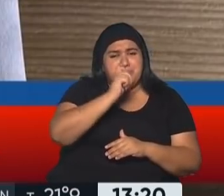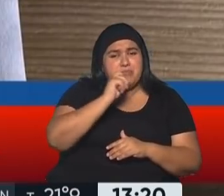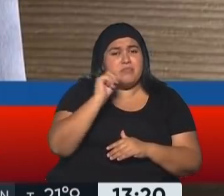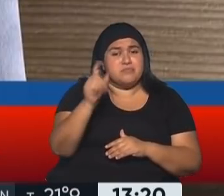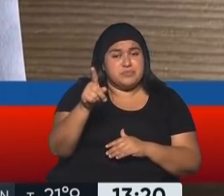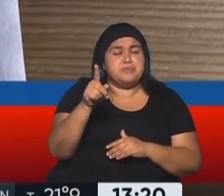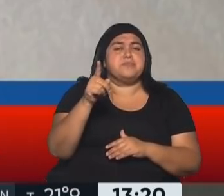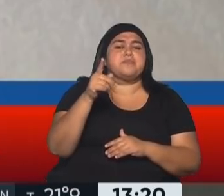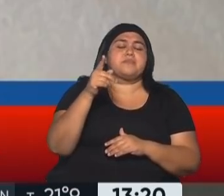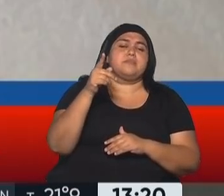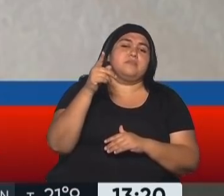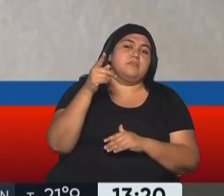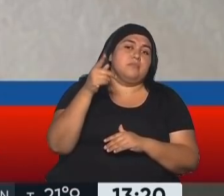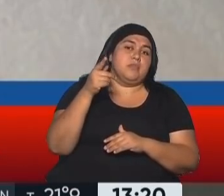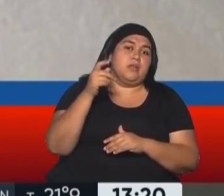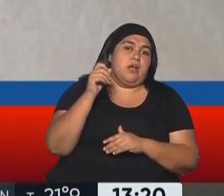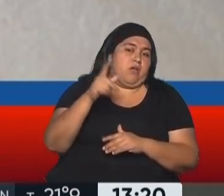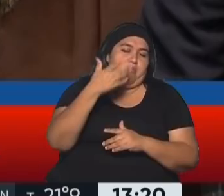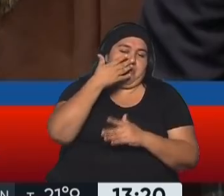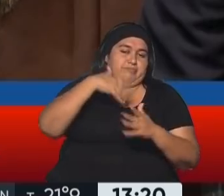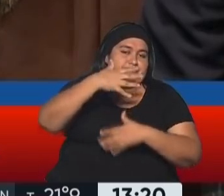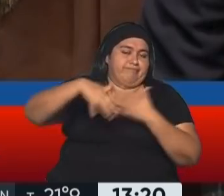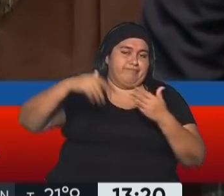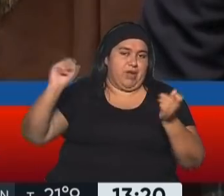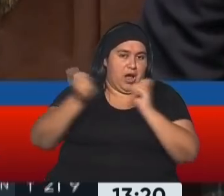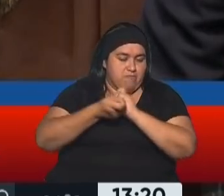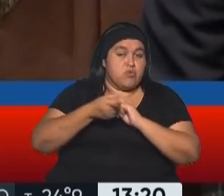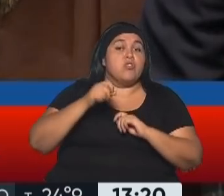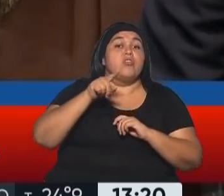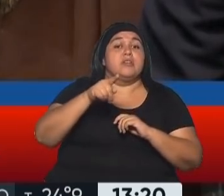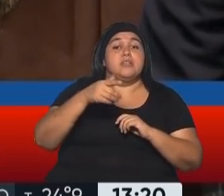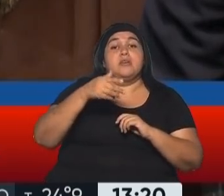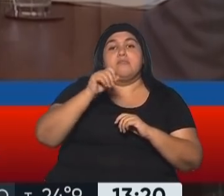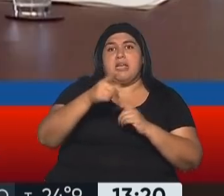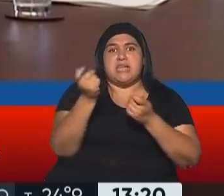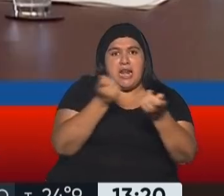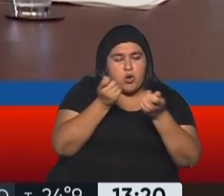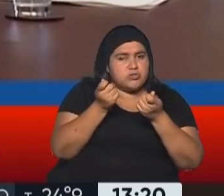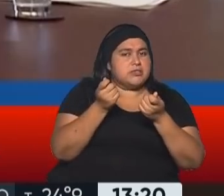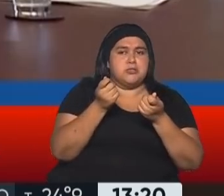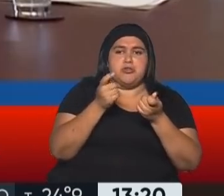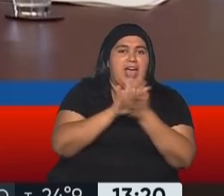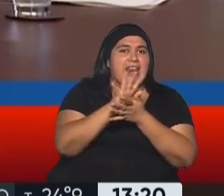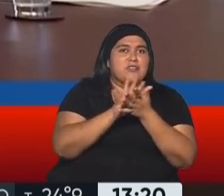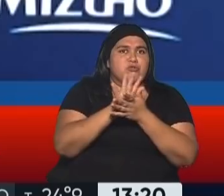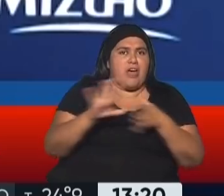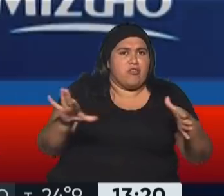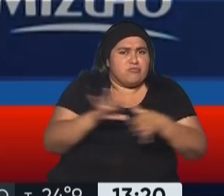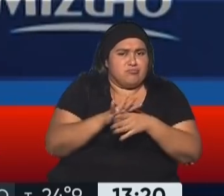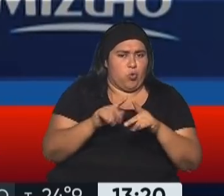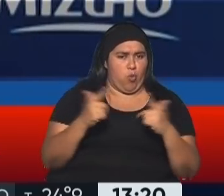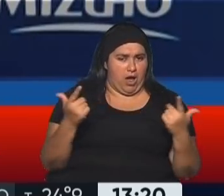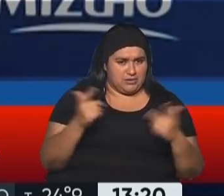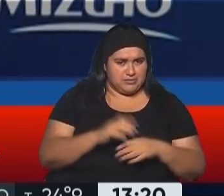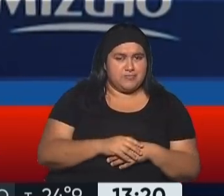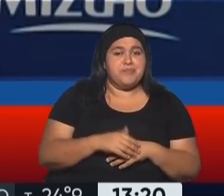Khashoggi, pero la guerra en Ucrania cambió esas promesas. Por ahora, ninguna de estas negociaciones tiene resultados concretos. You can see